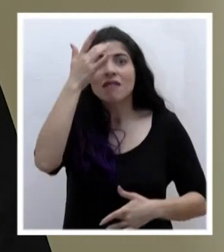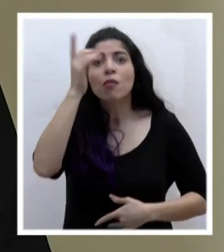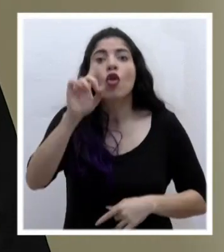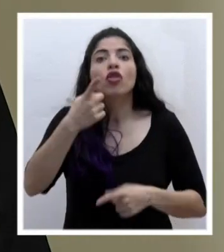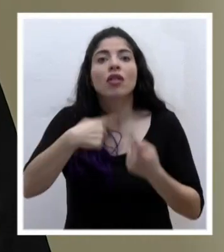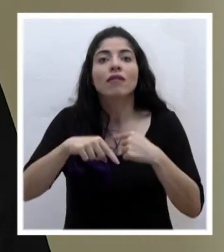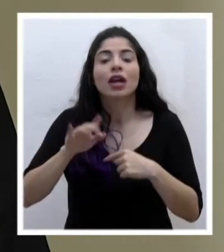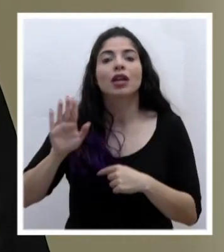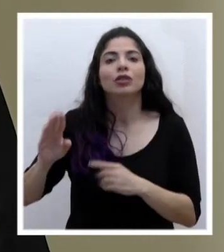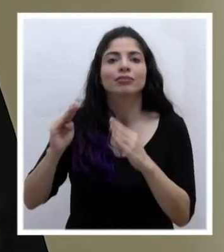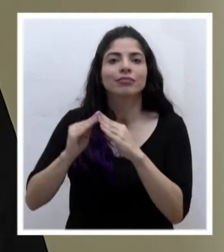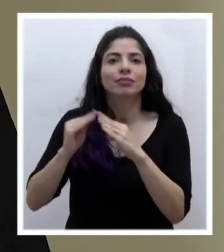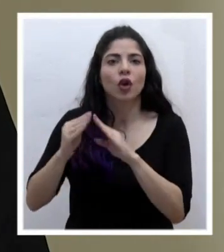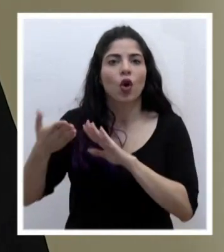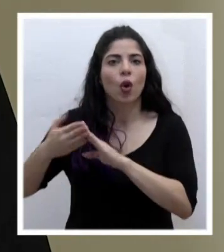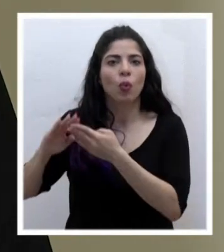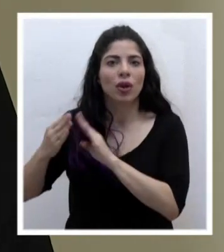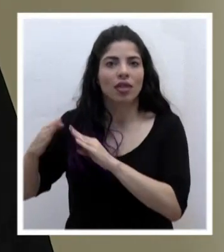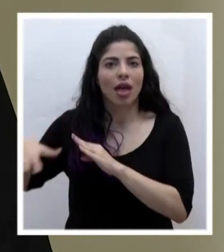la comunidad.